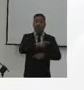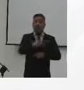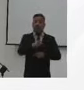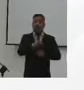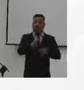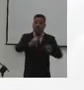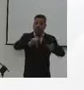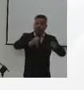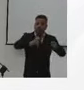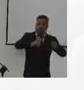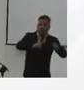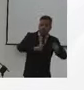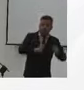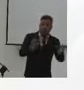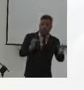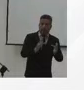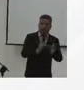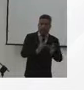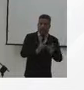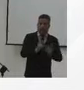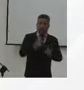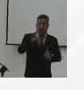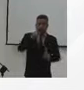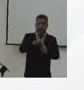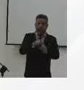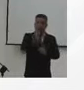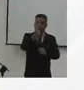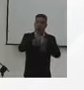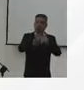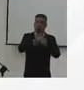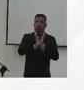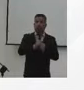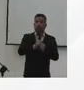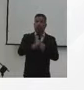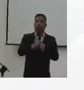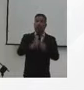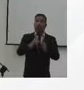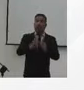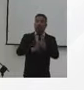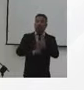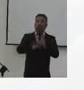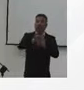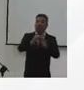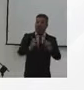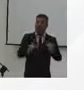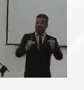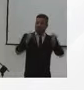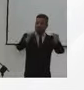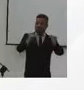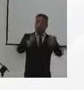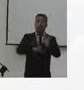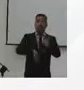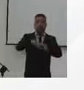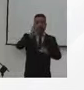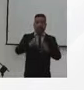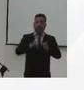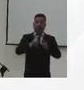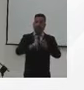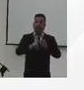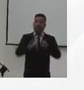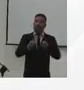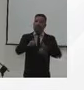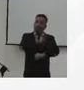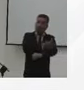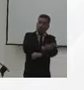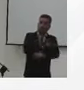algún tipo de ajuste y esos ajustes van encaminados, primero, a proyectar muchísimo más el alto rendimiento. Segundo, a